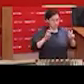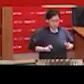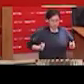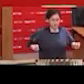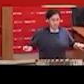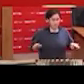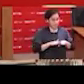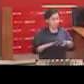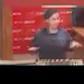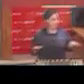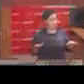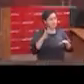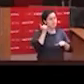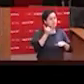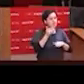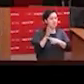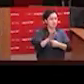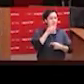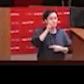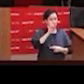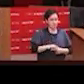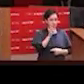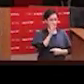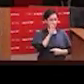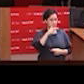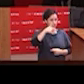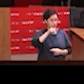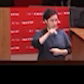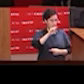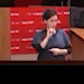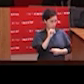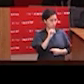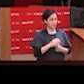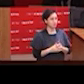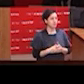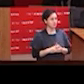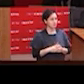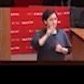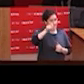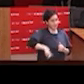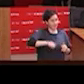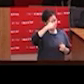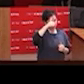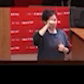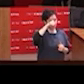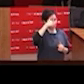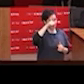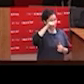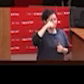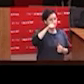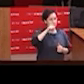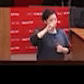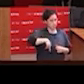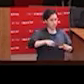tenemos a a Fernando bía él es